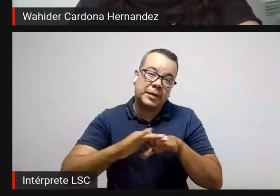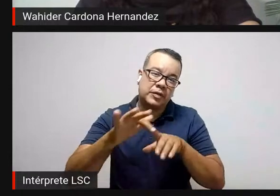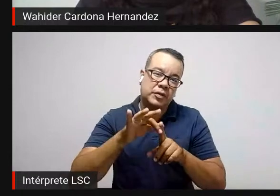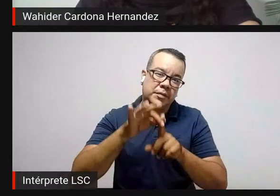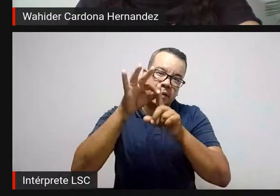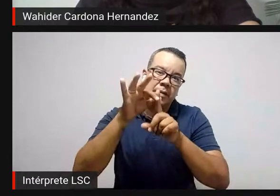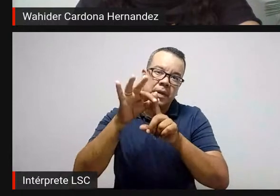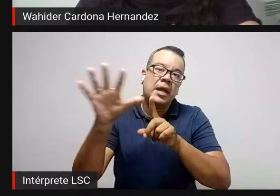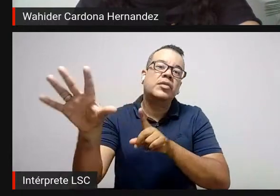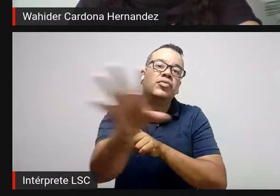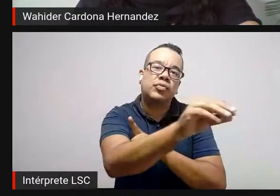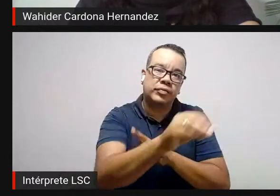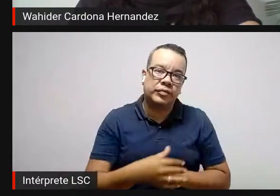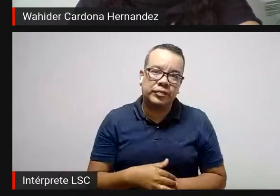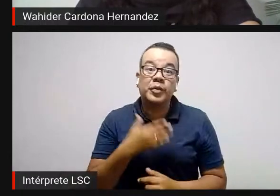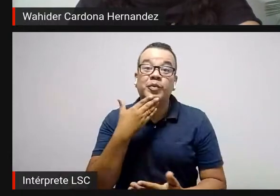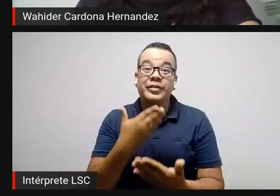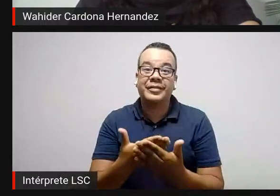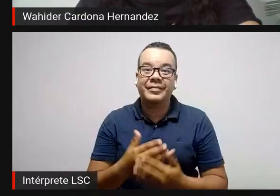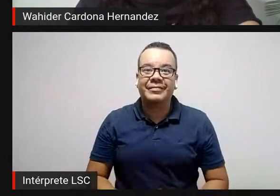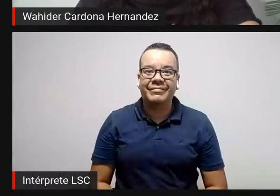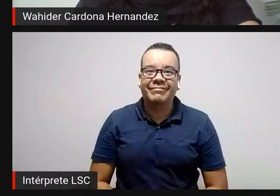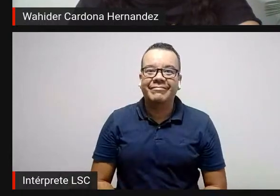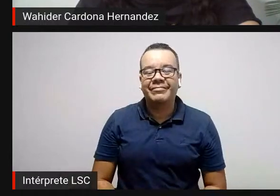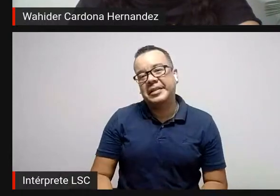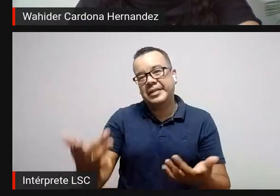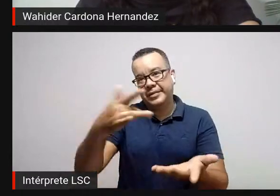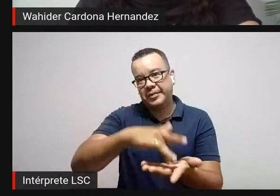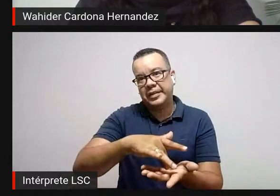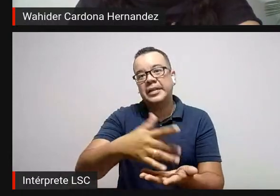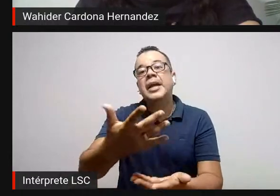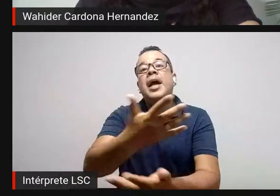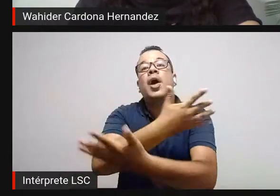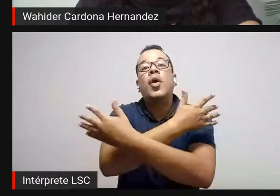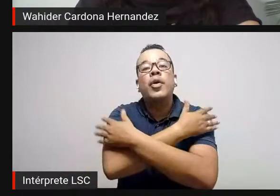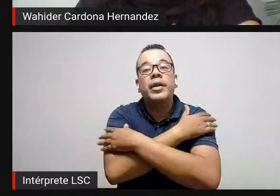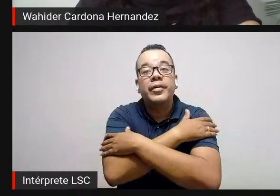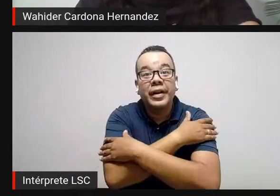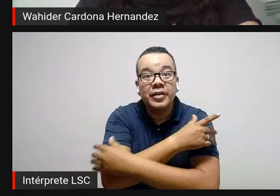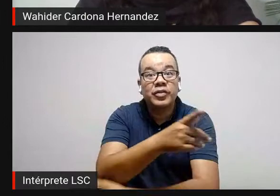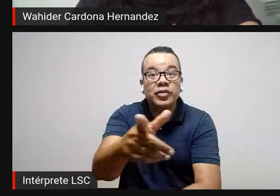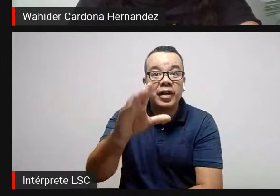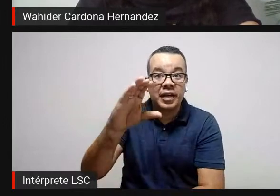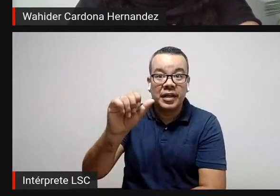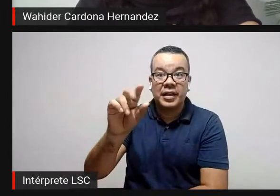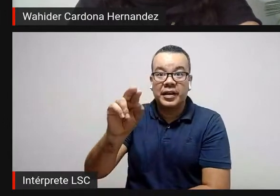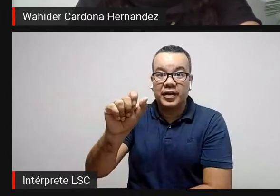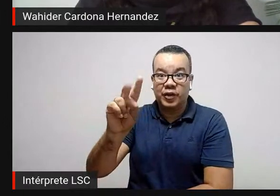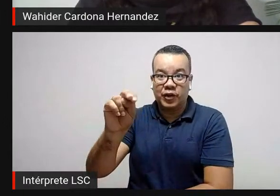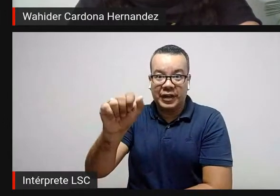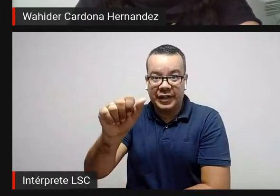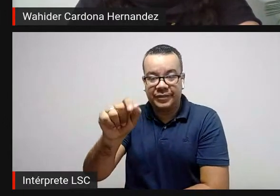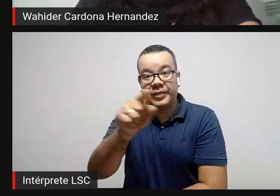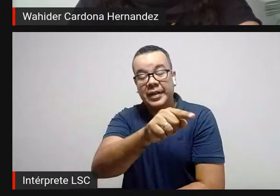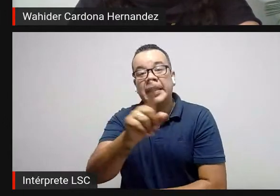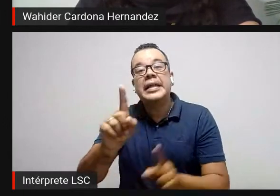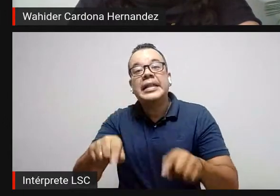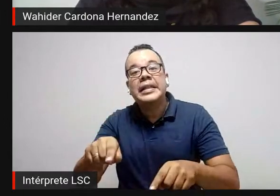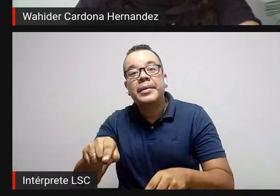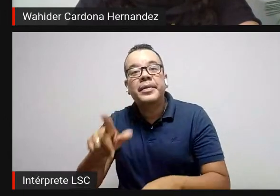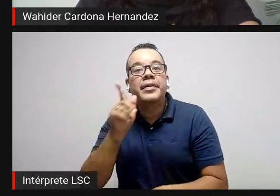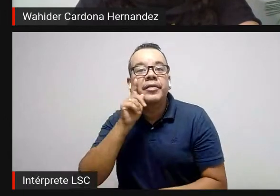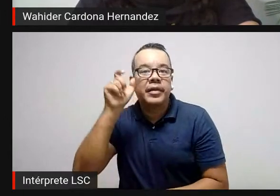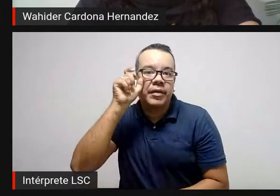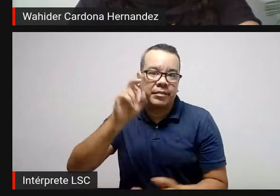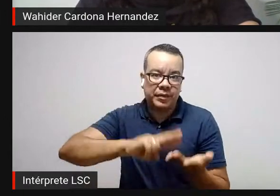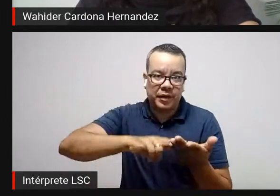para todos. Muchísimas gracias también por estar aquí. Un abrazo a Carolina y a Fabián, por esa interpretación que